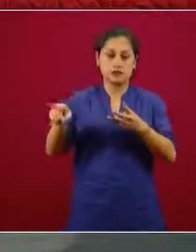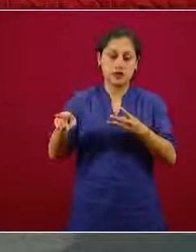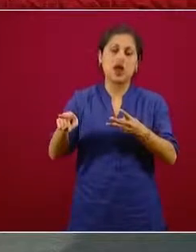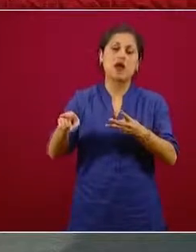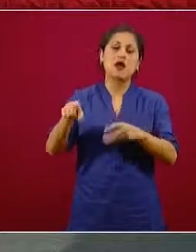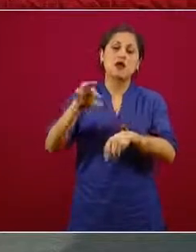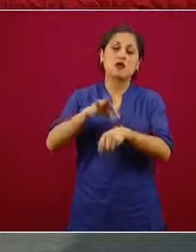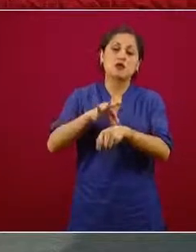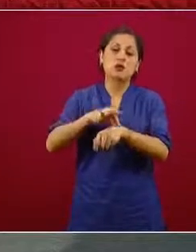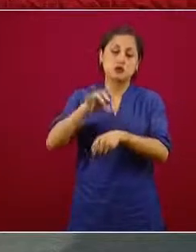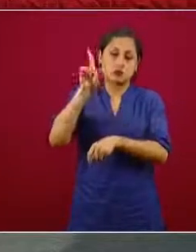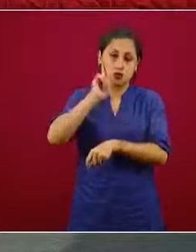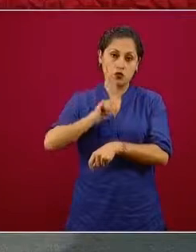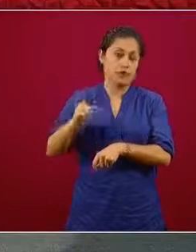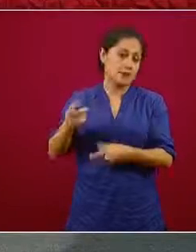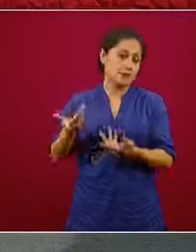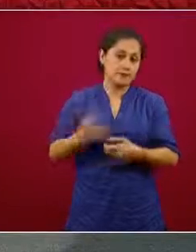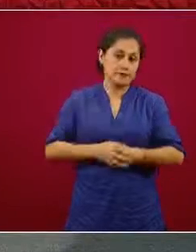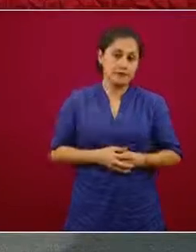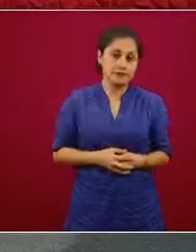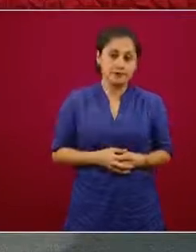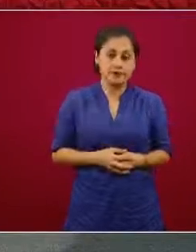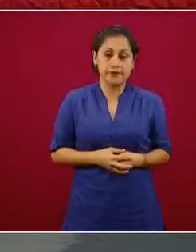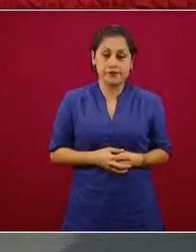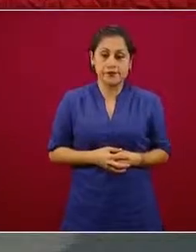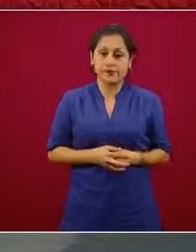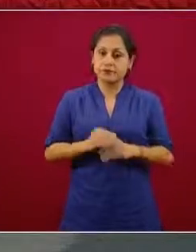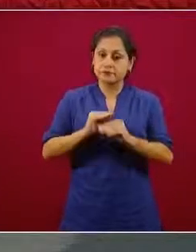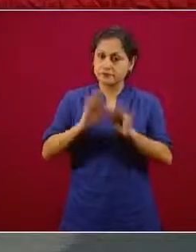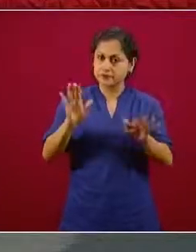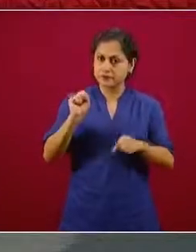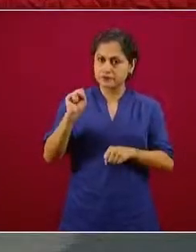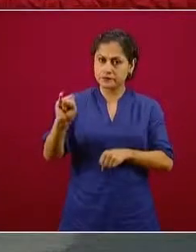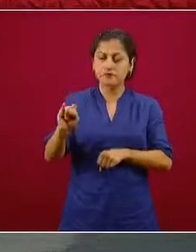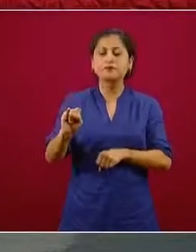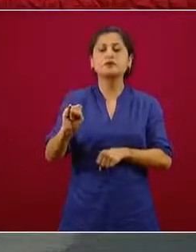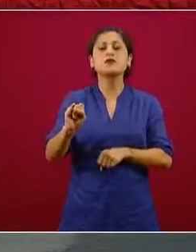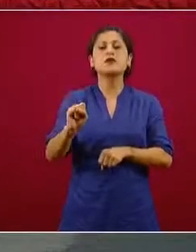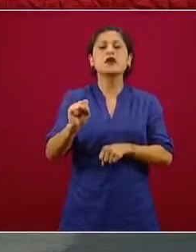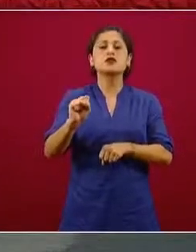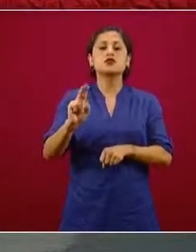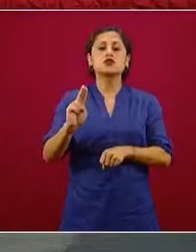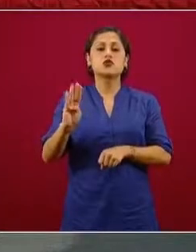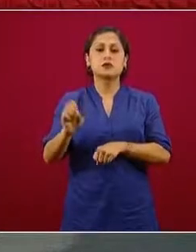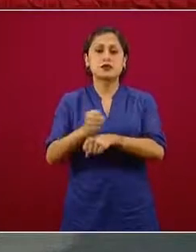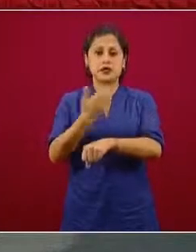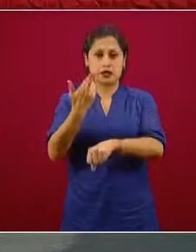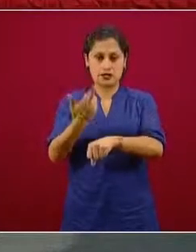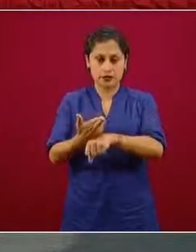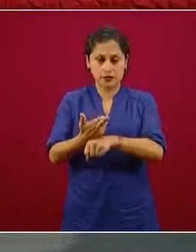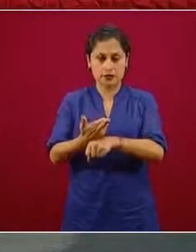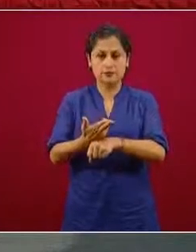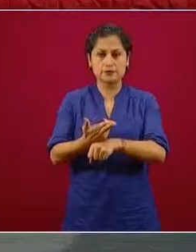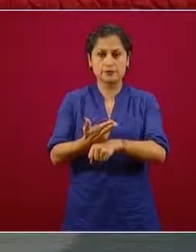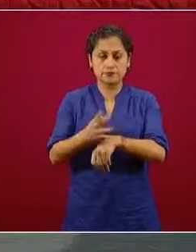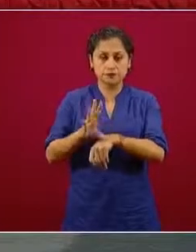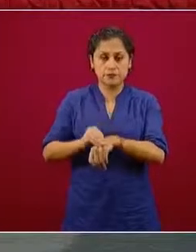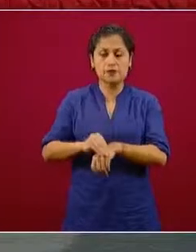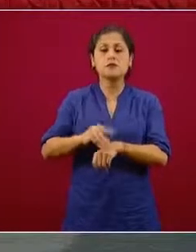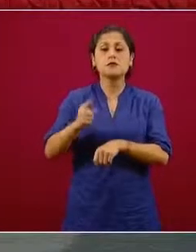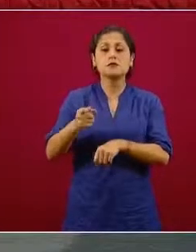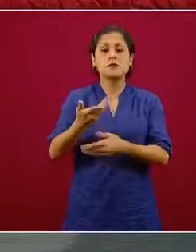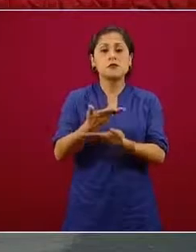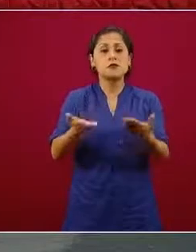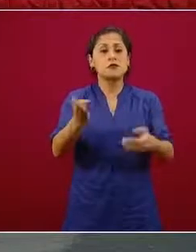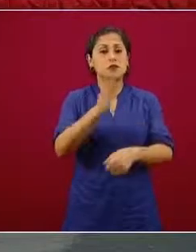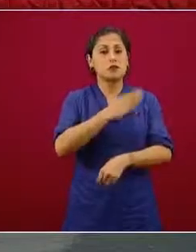espacio a la doctora López Arellano. Claro que sí, con mucho gusto, señor subsecretario. Buenas tardes a todas y